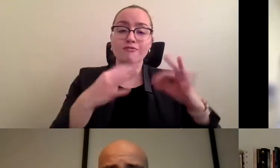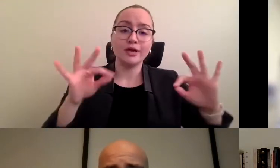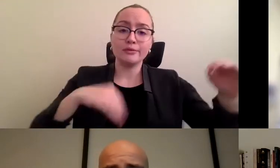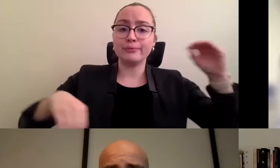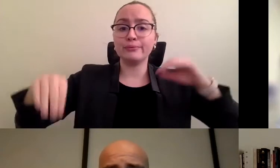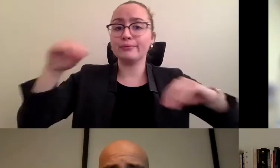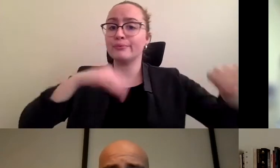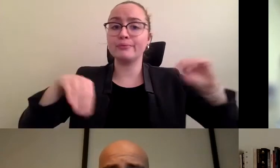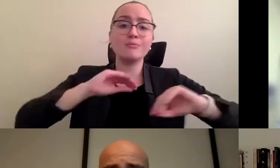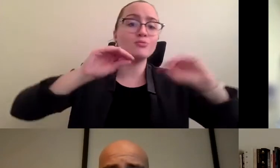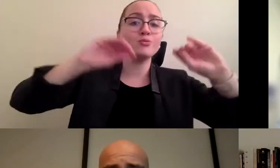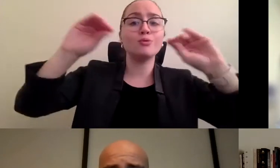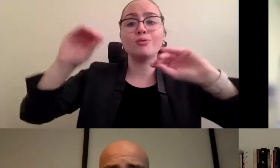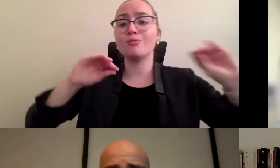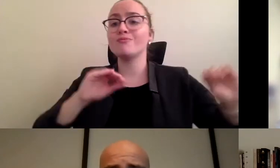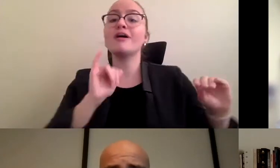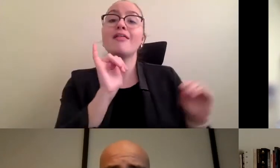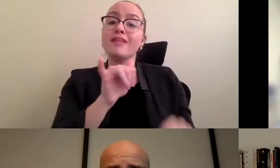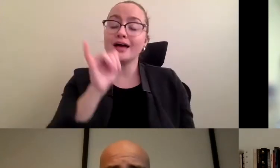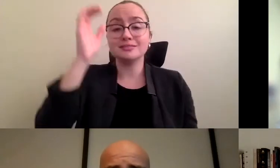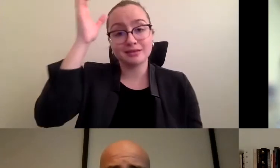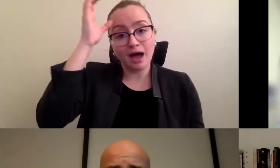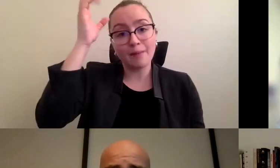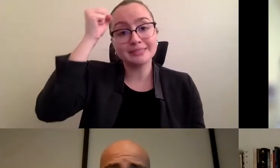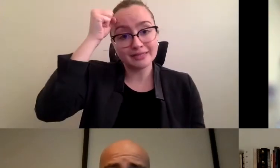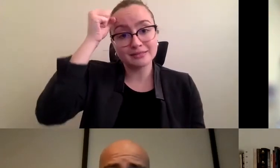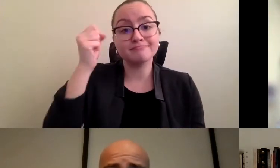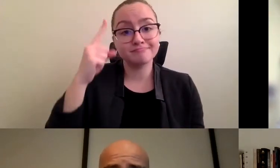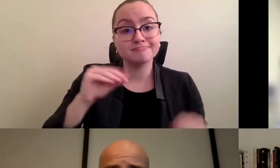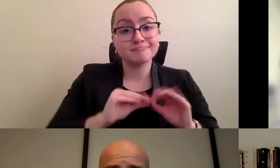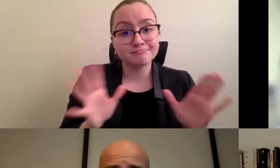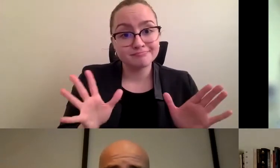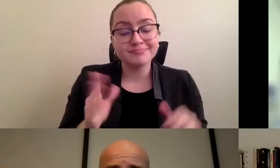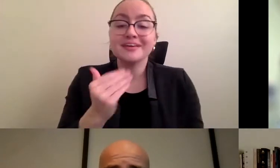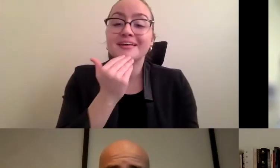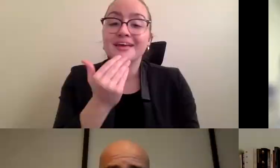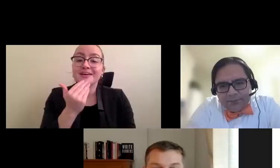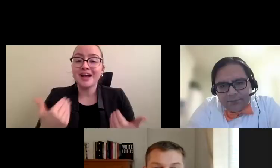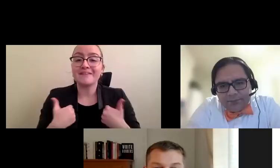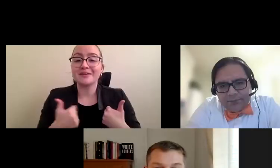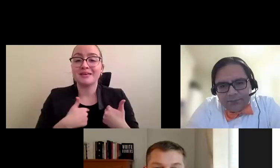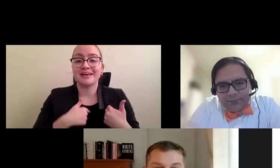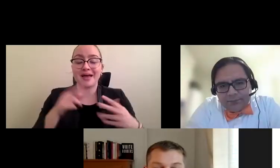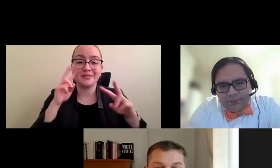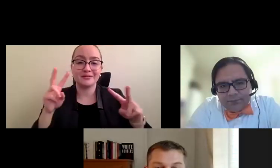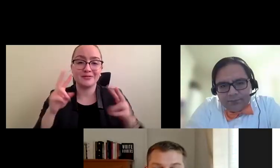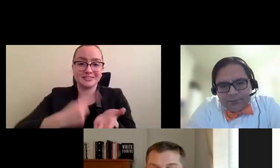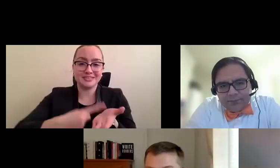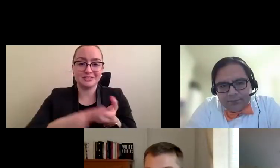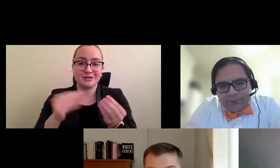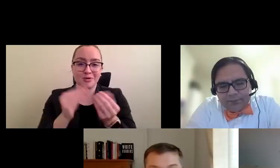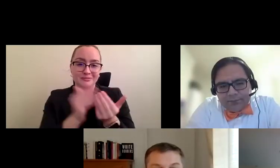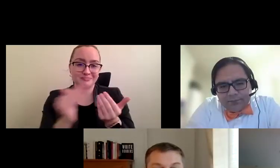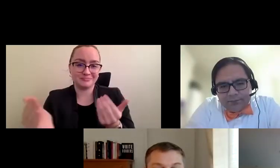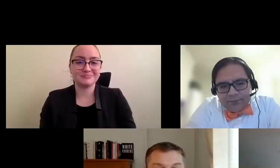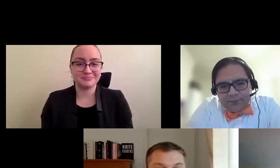tener el derecho de caminar libremente y moverse libremente debería ser el punto de vista más que